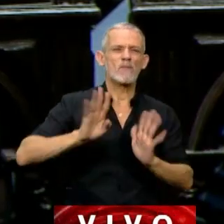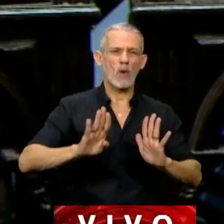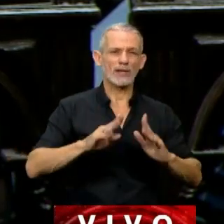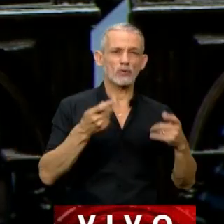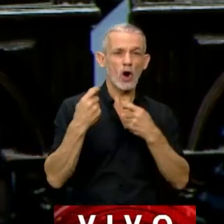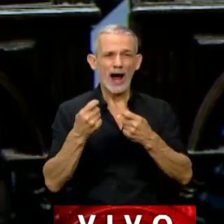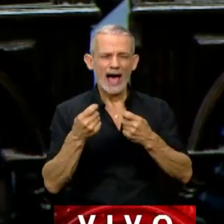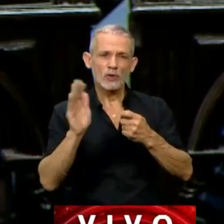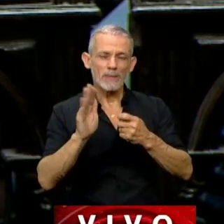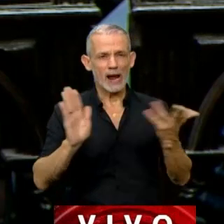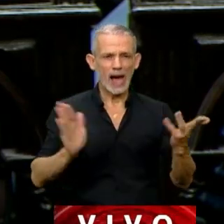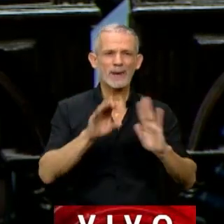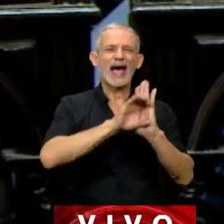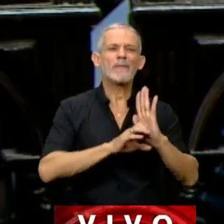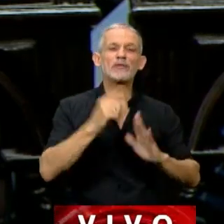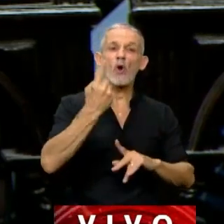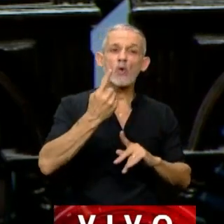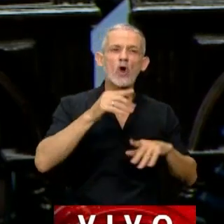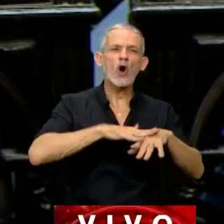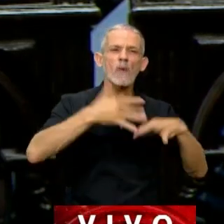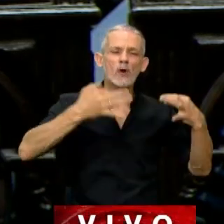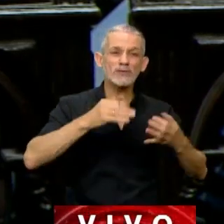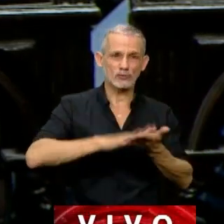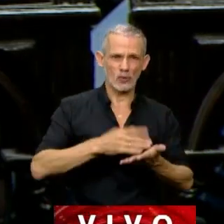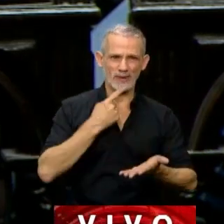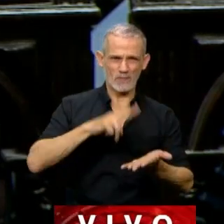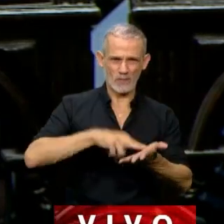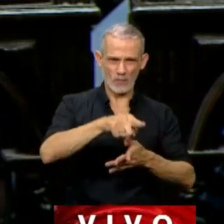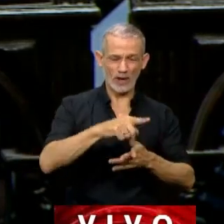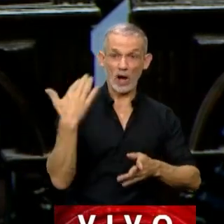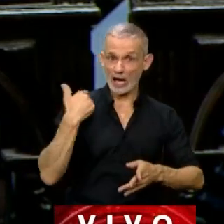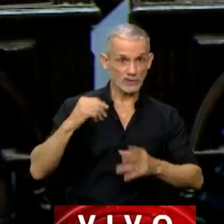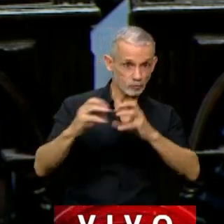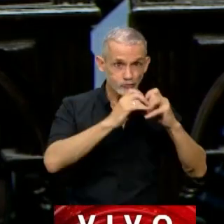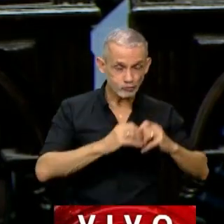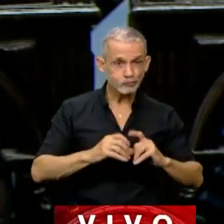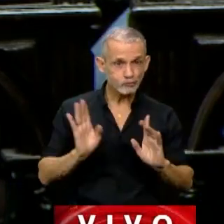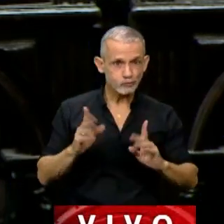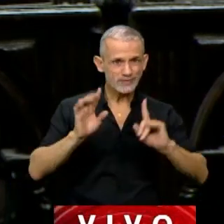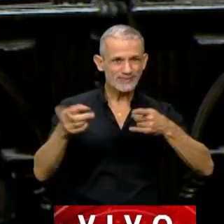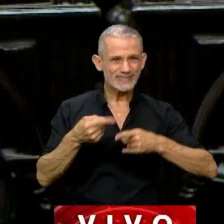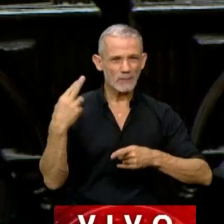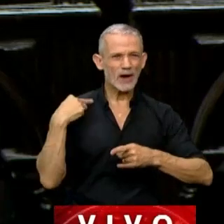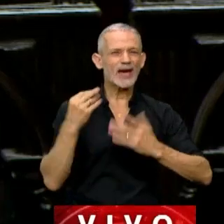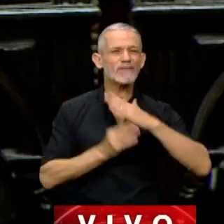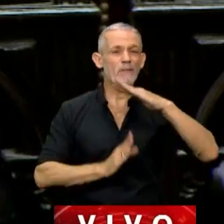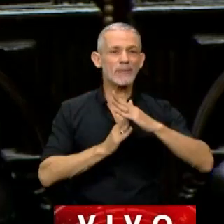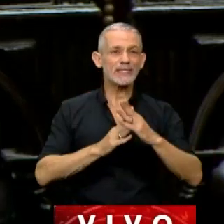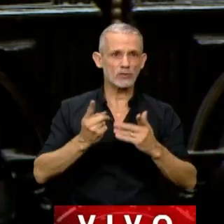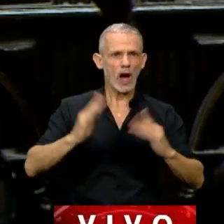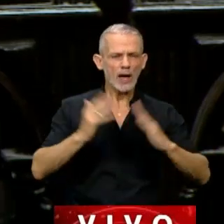consumo capítulo 1 compromisos en materia tributaria ayer hablamos también de la cantidad de